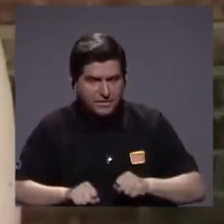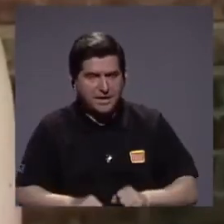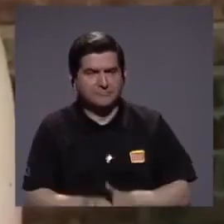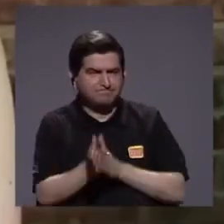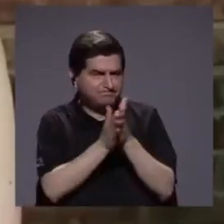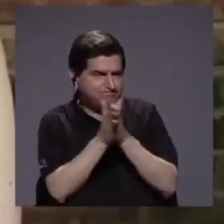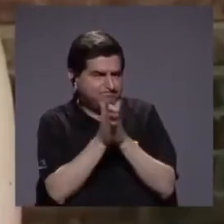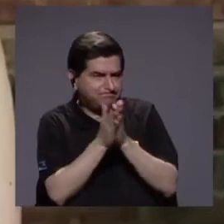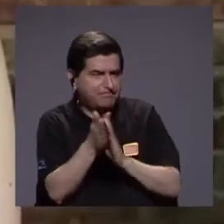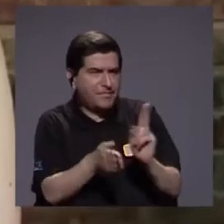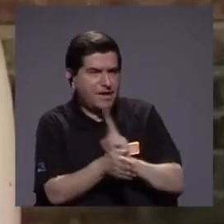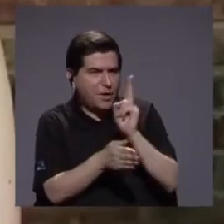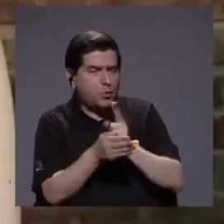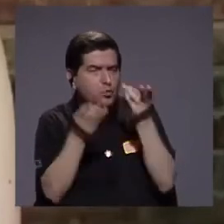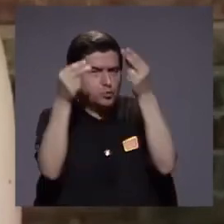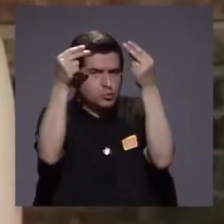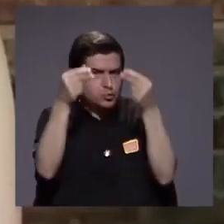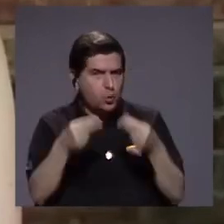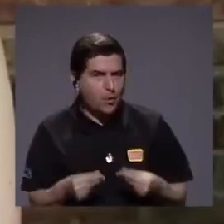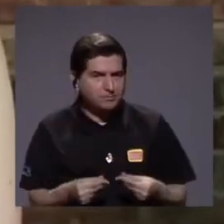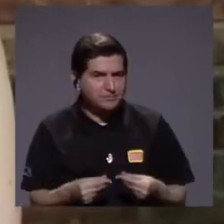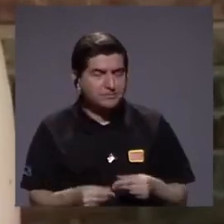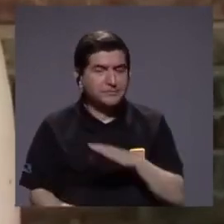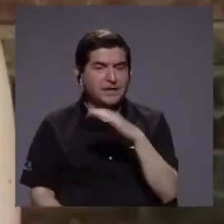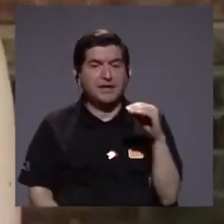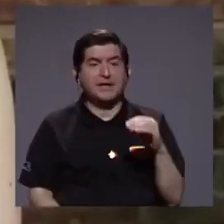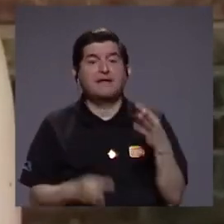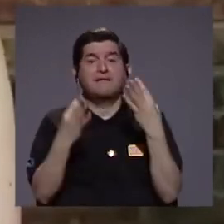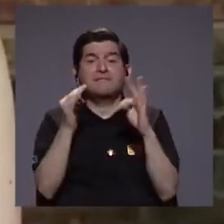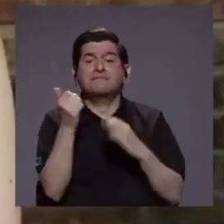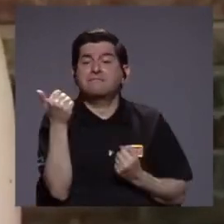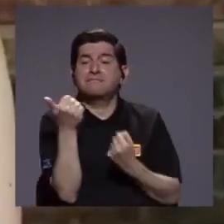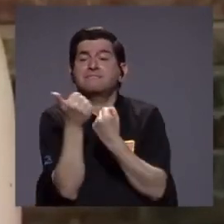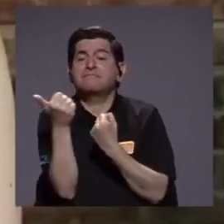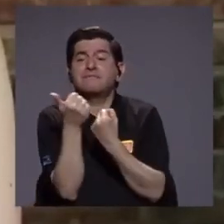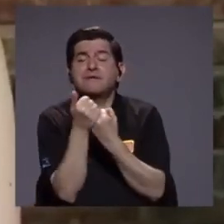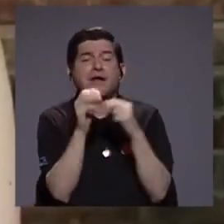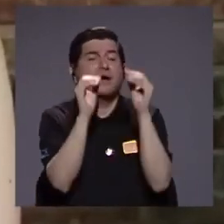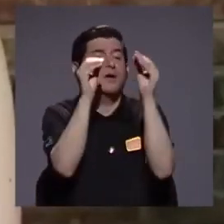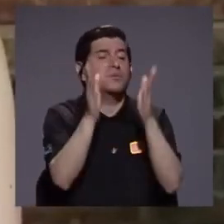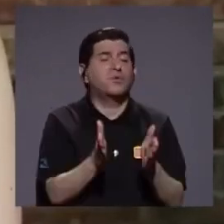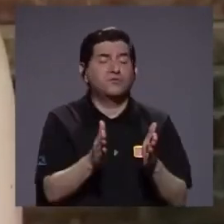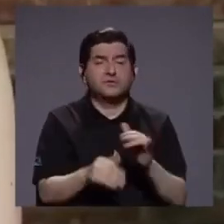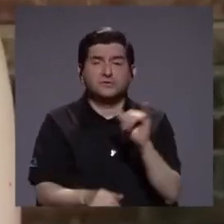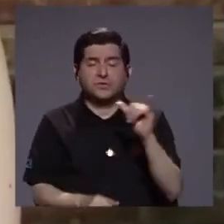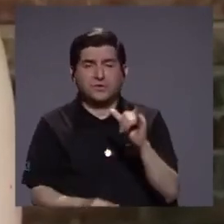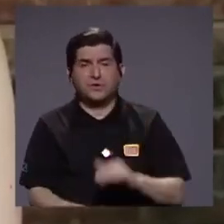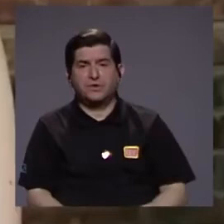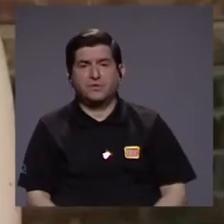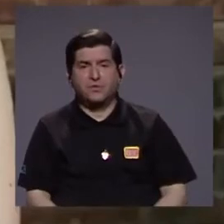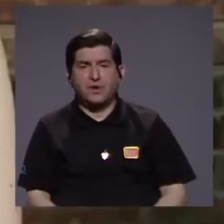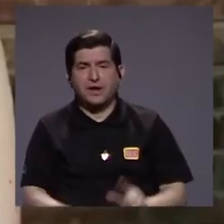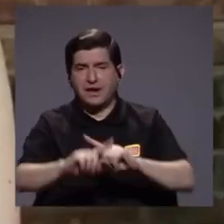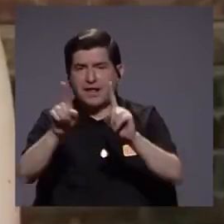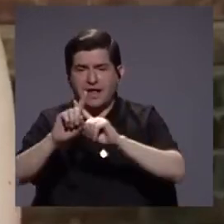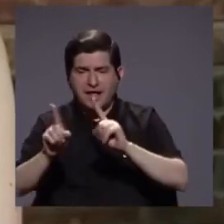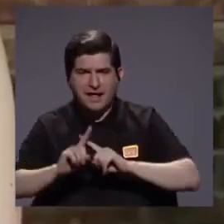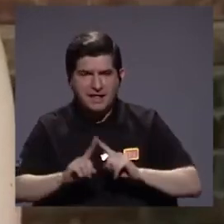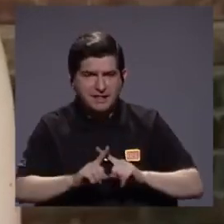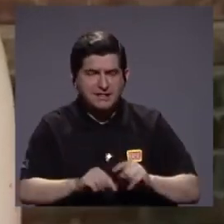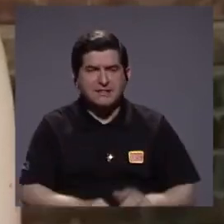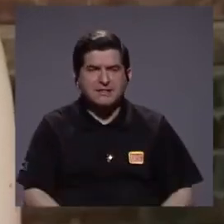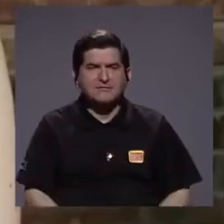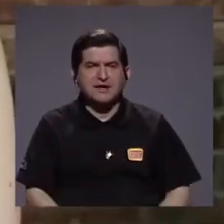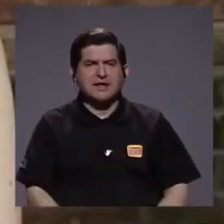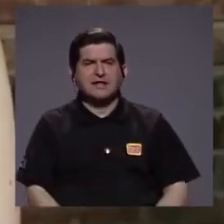optimizar los usos de los presupuestos y de ver cómo se puede apoyar a los docentes y a las y los docentes para